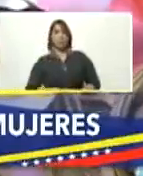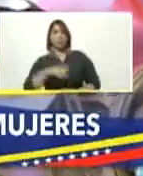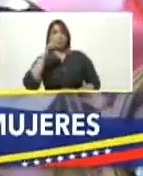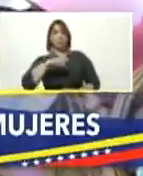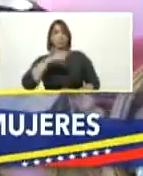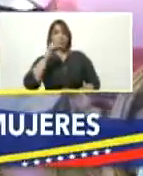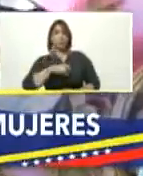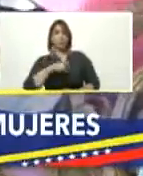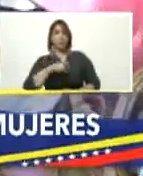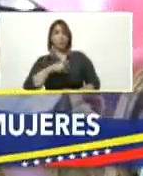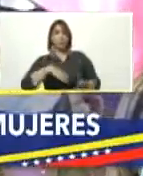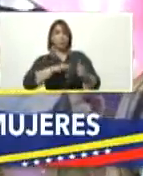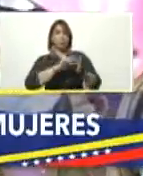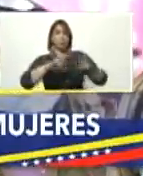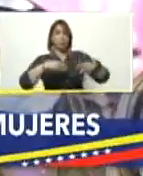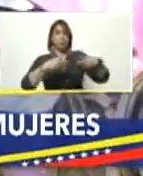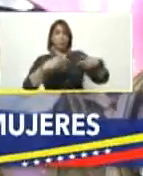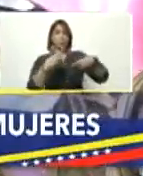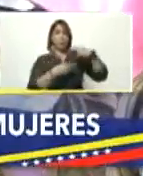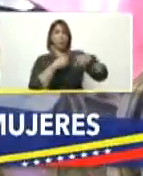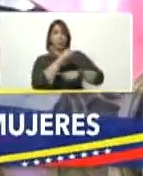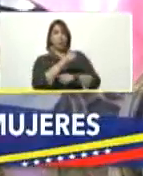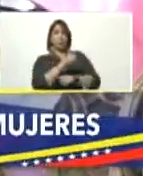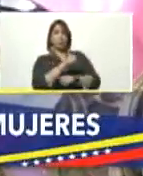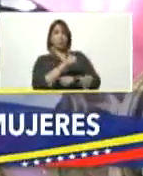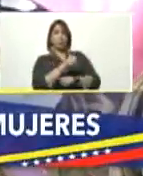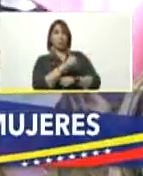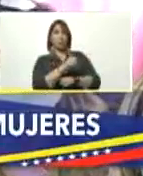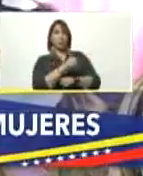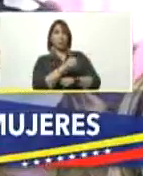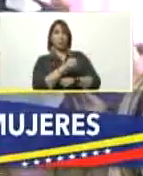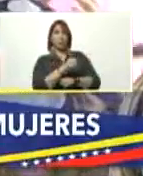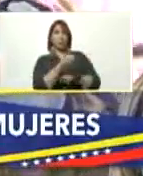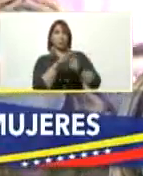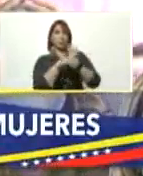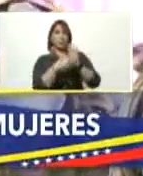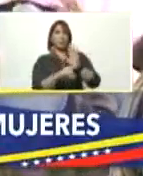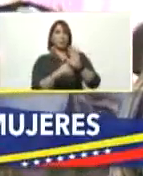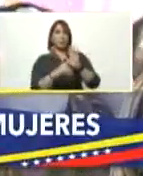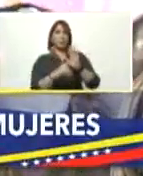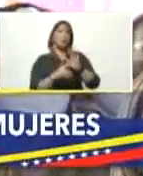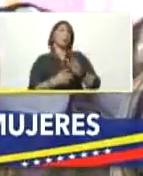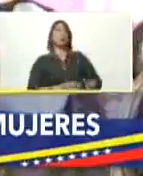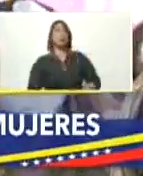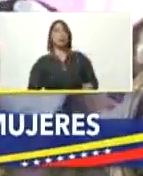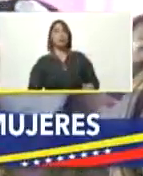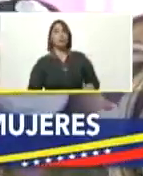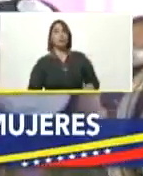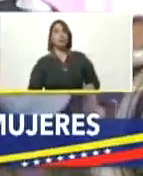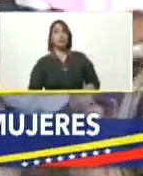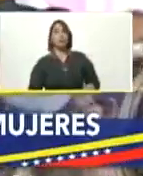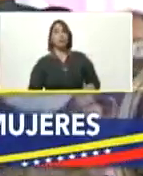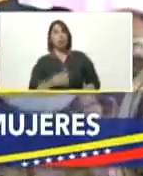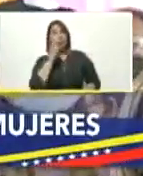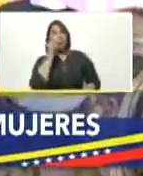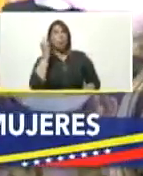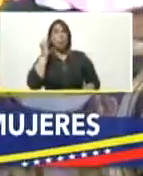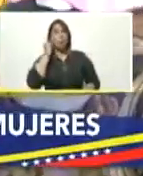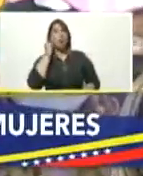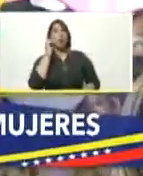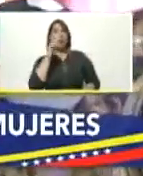necesitamos renovar, revolucionar en los derechos sexuales y reproductivos, presidente, en